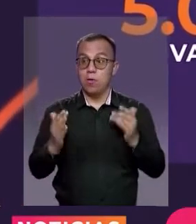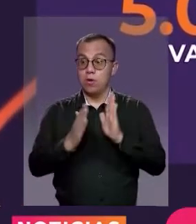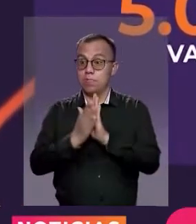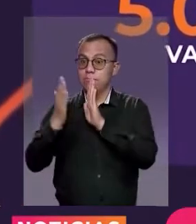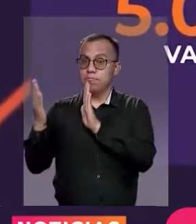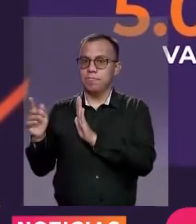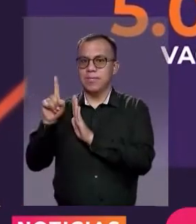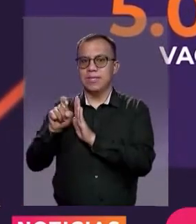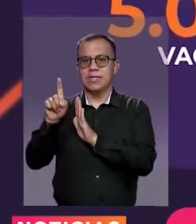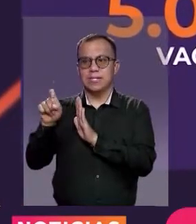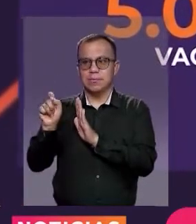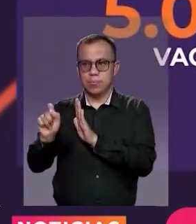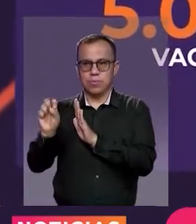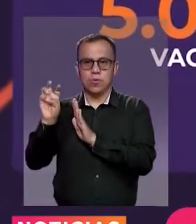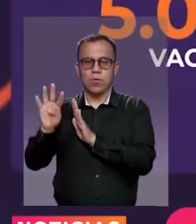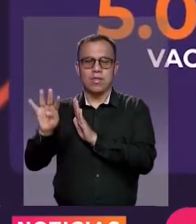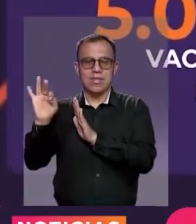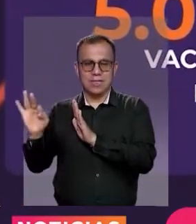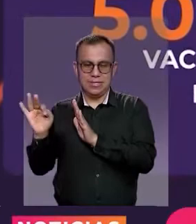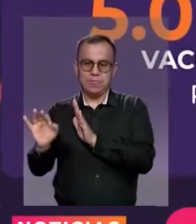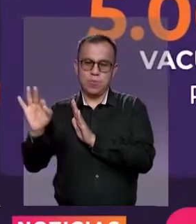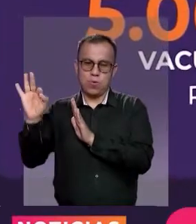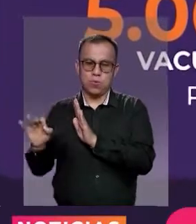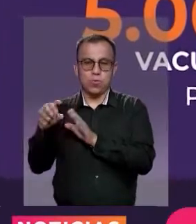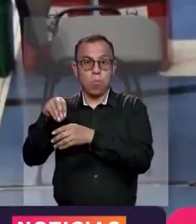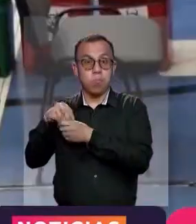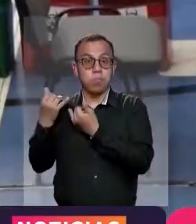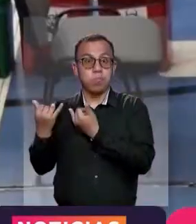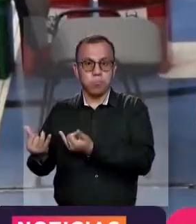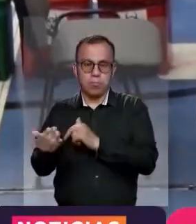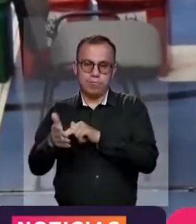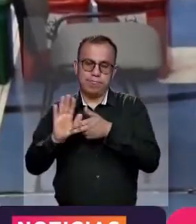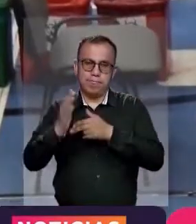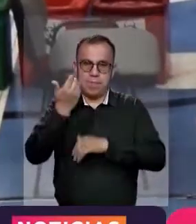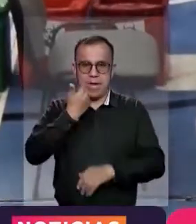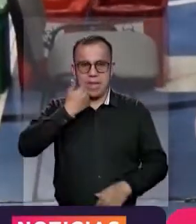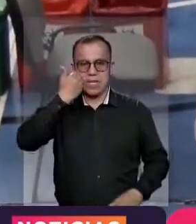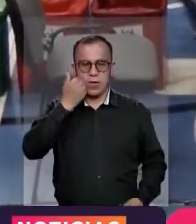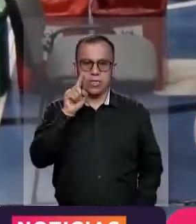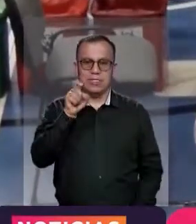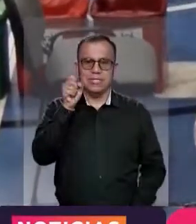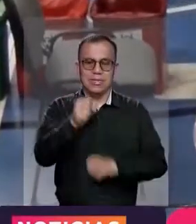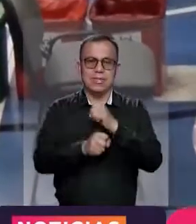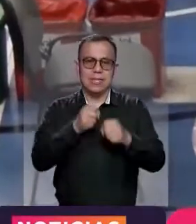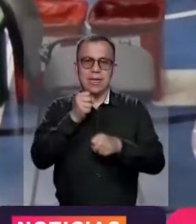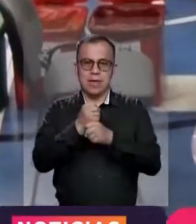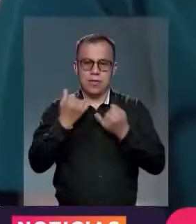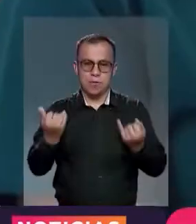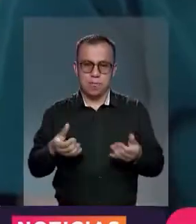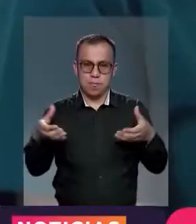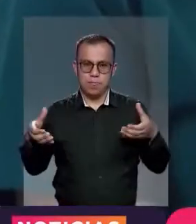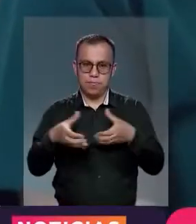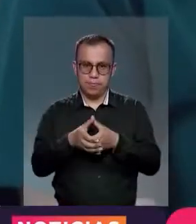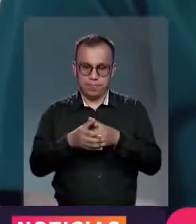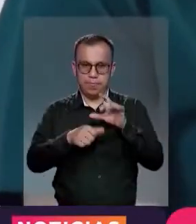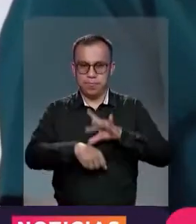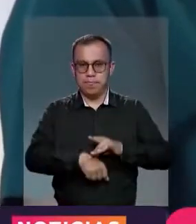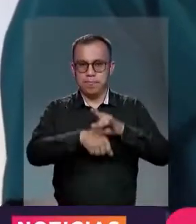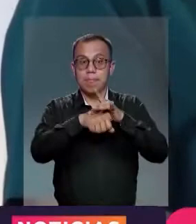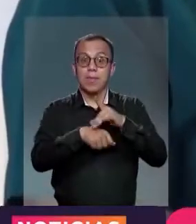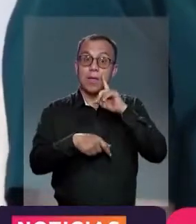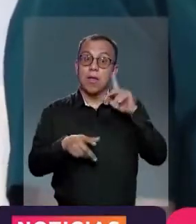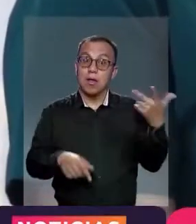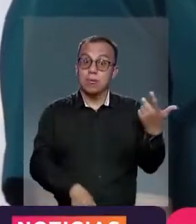el 66,43% de las dosis entregadas en adultos mayores de 60 años y personal médico. De los